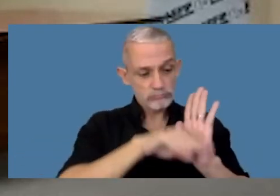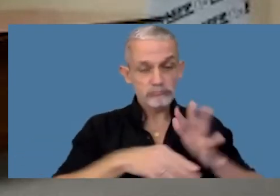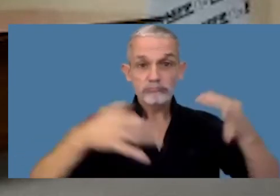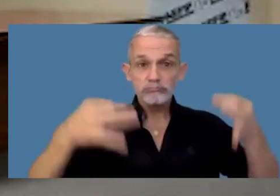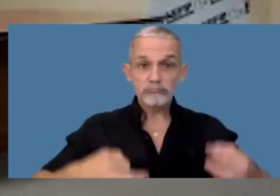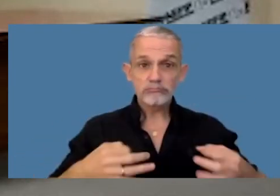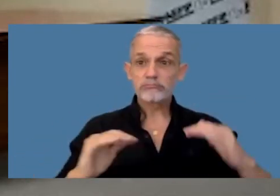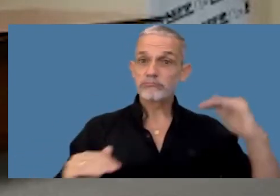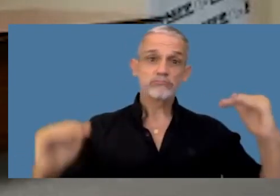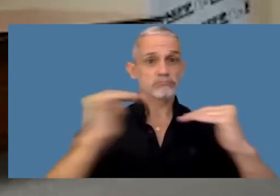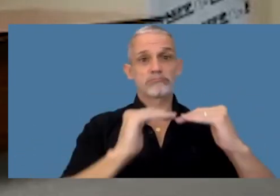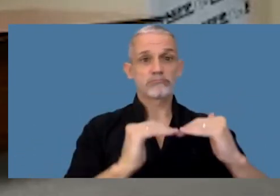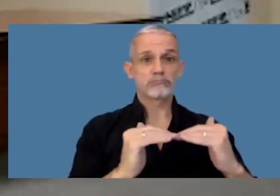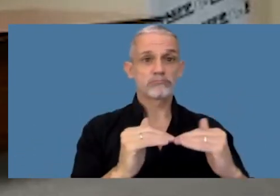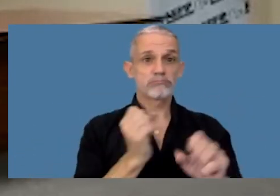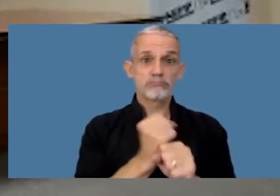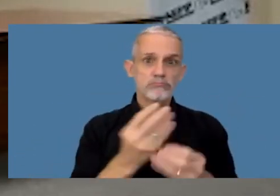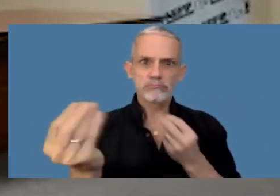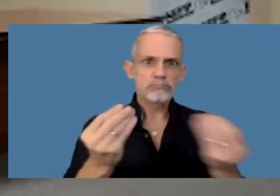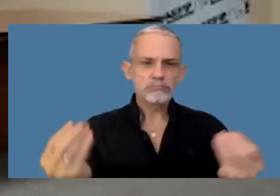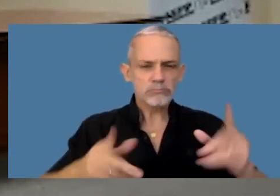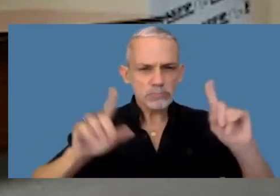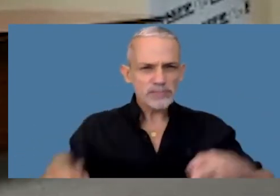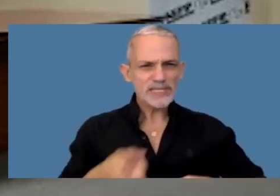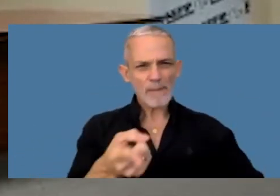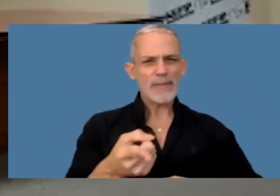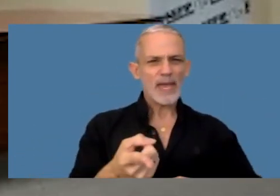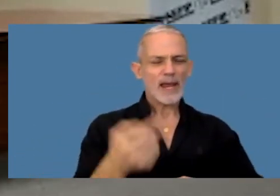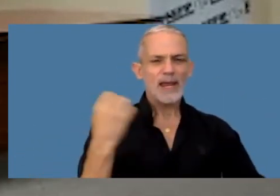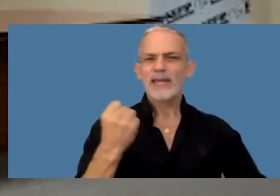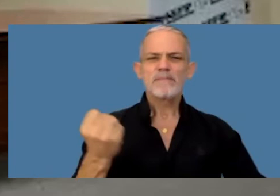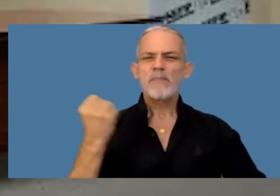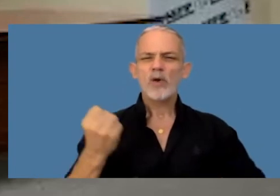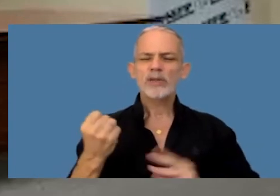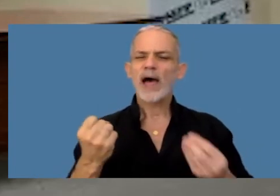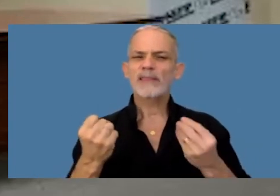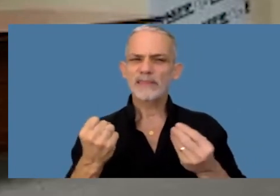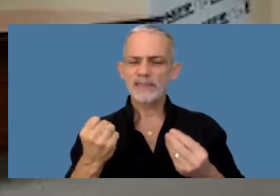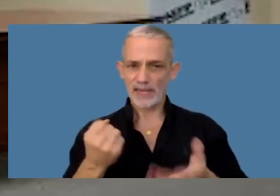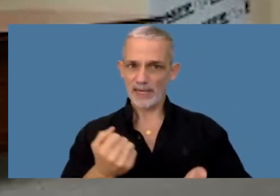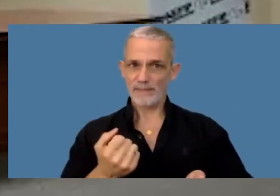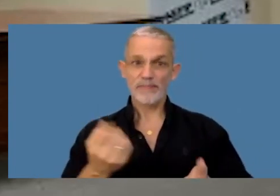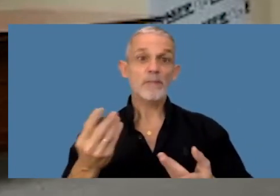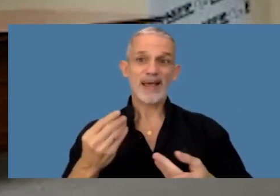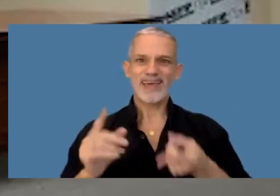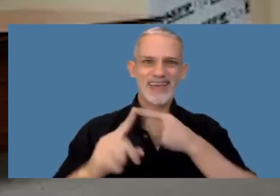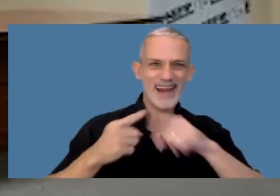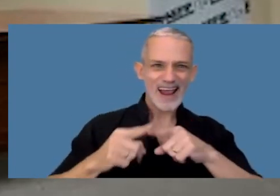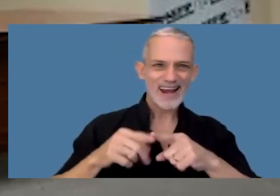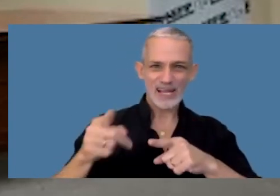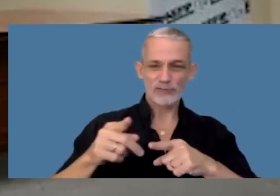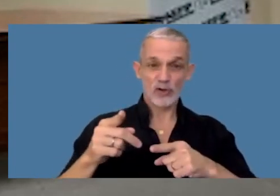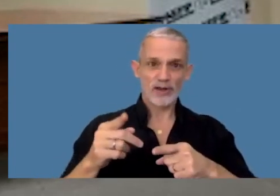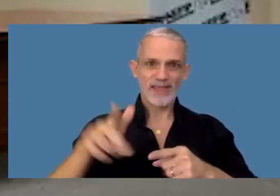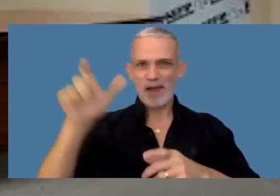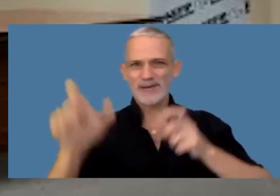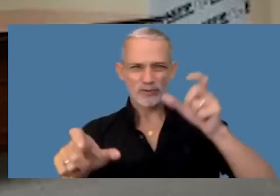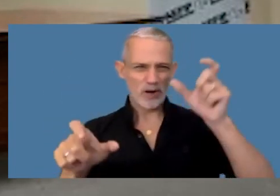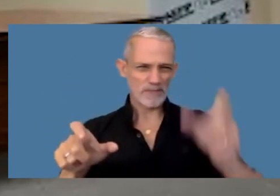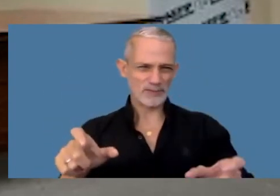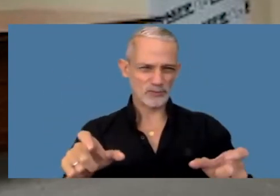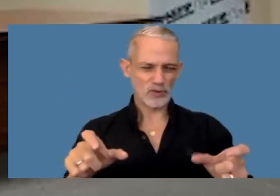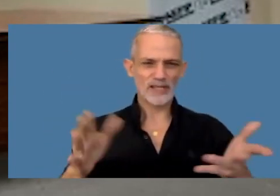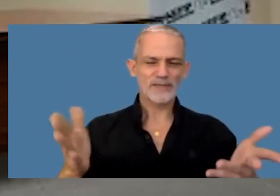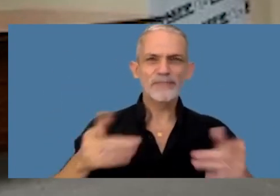equitativas de labor también tienen una influencia fundamental en las relaciones intersubjetivas.